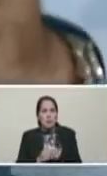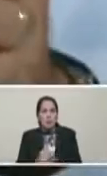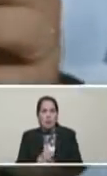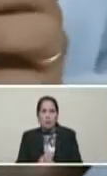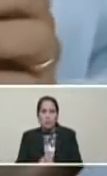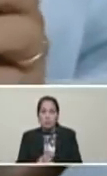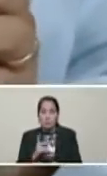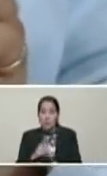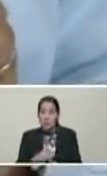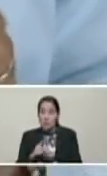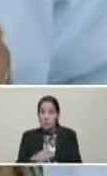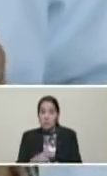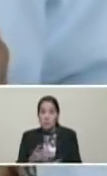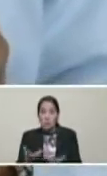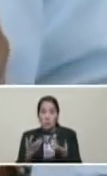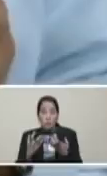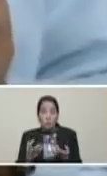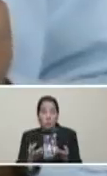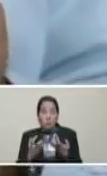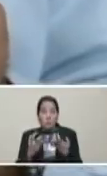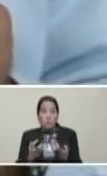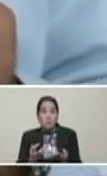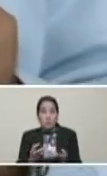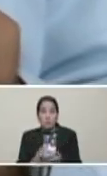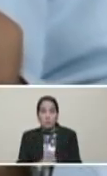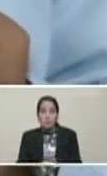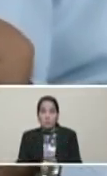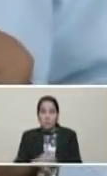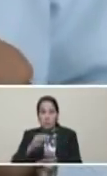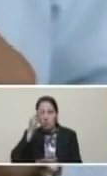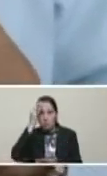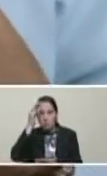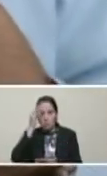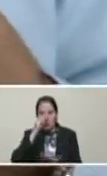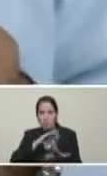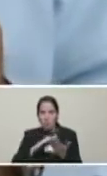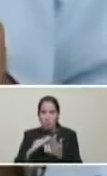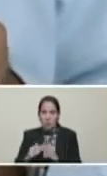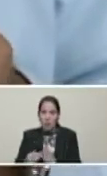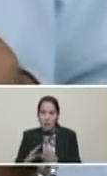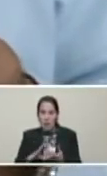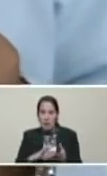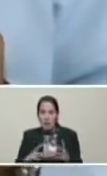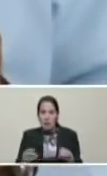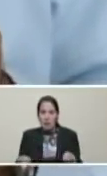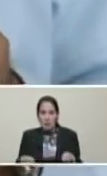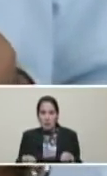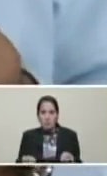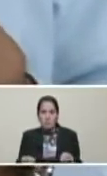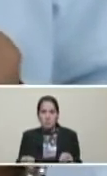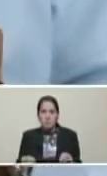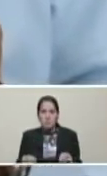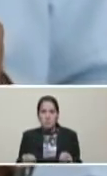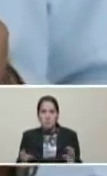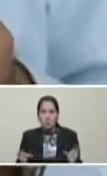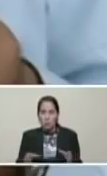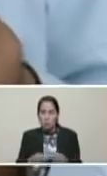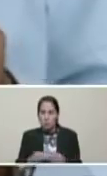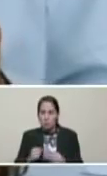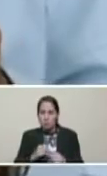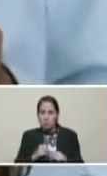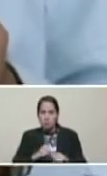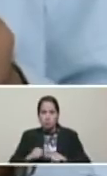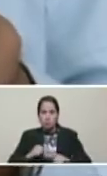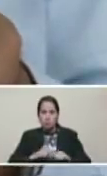de miles de compatriotas en consejos comunales clac agrupaciones vecinales movimientos